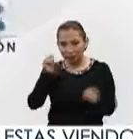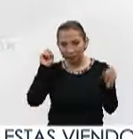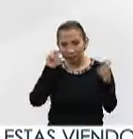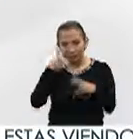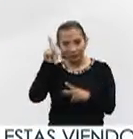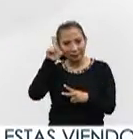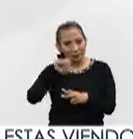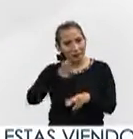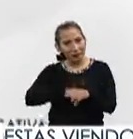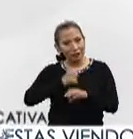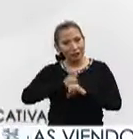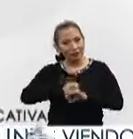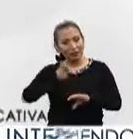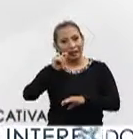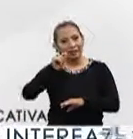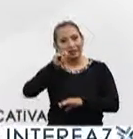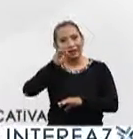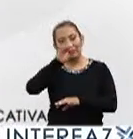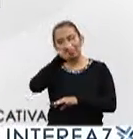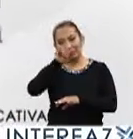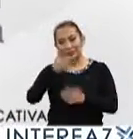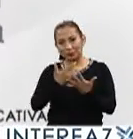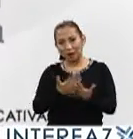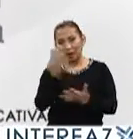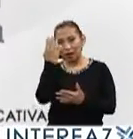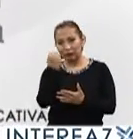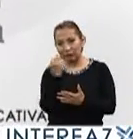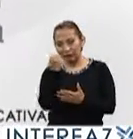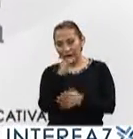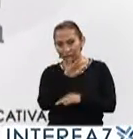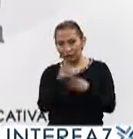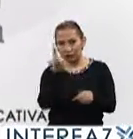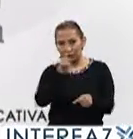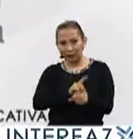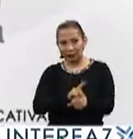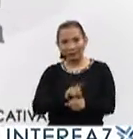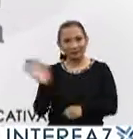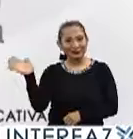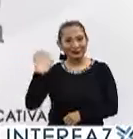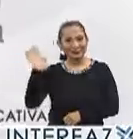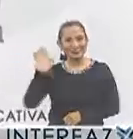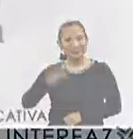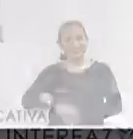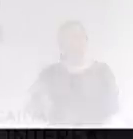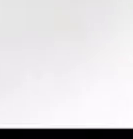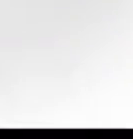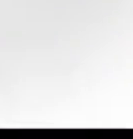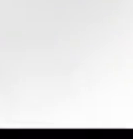vemos mañana con más Interfaz. Así es, los esperamos a las 9, como todos los días. Chao.